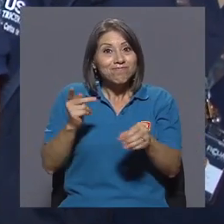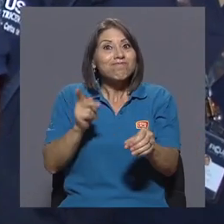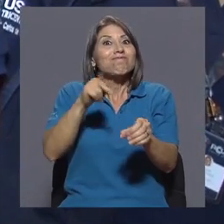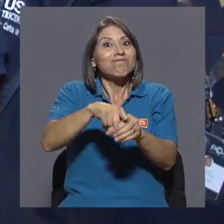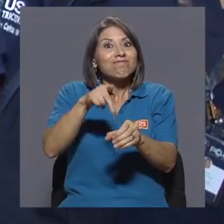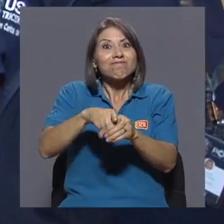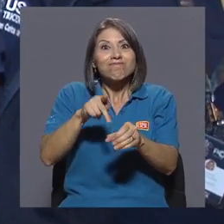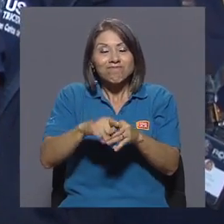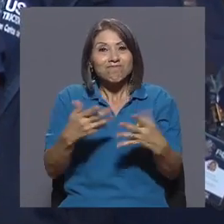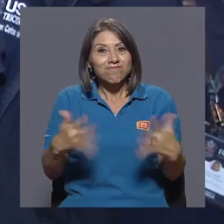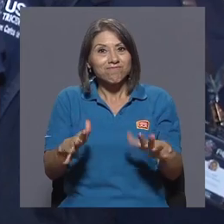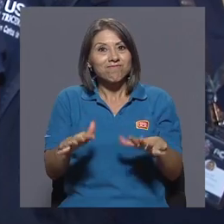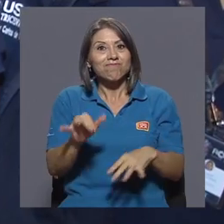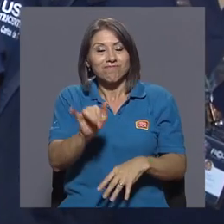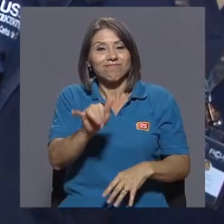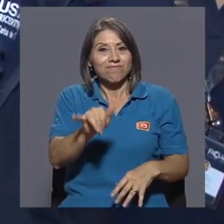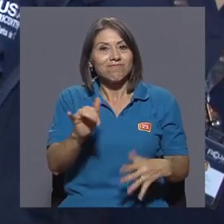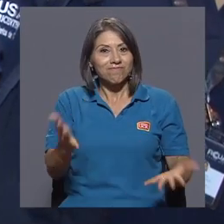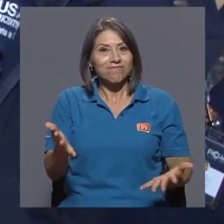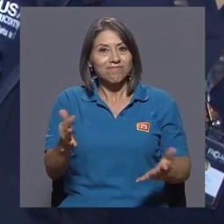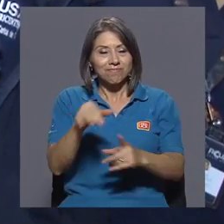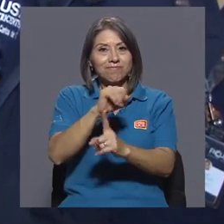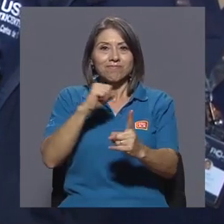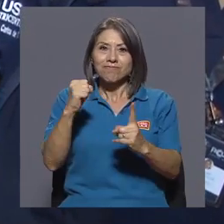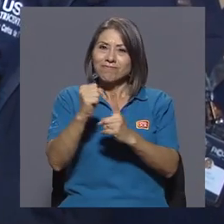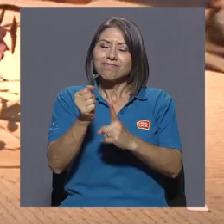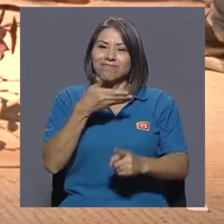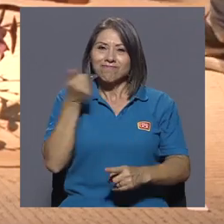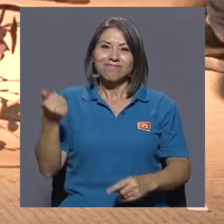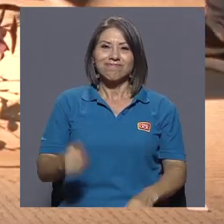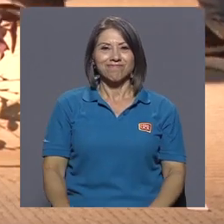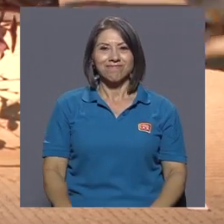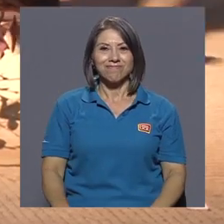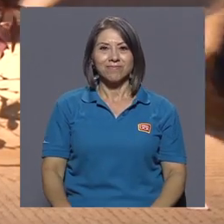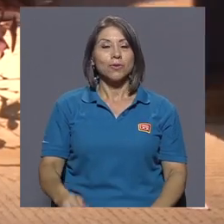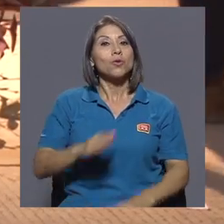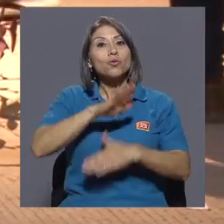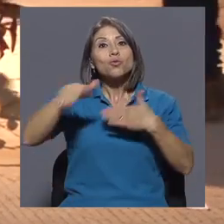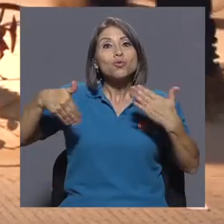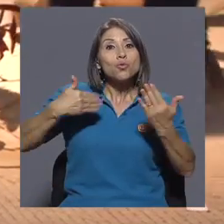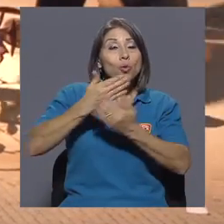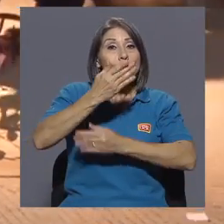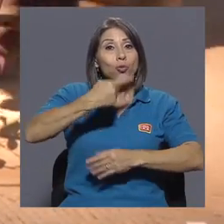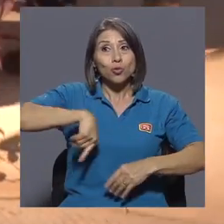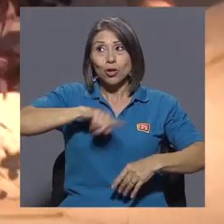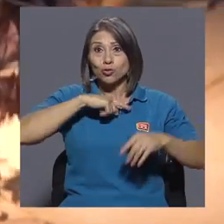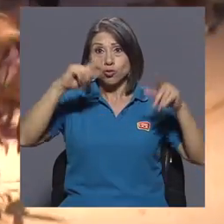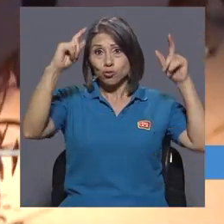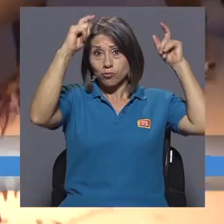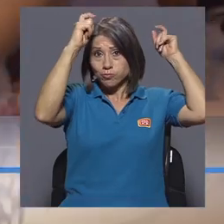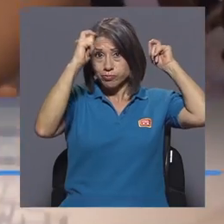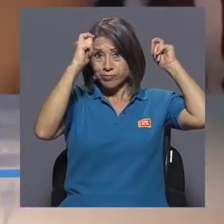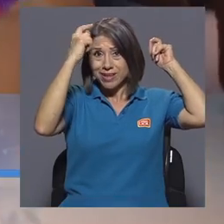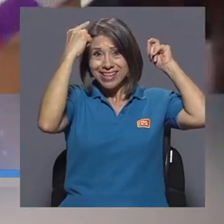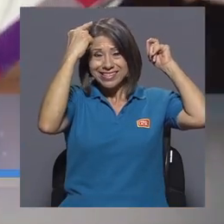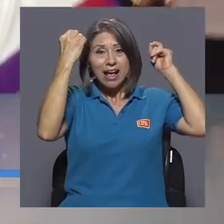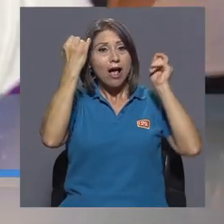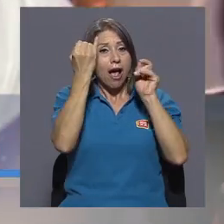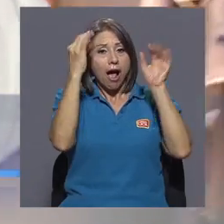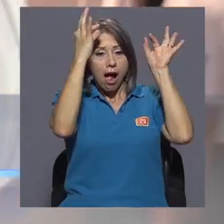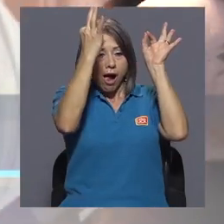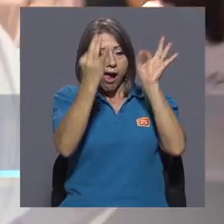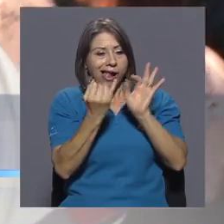participe. Así la sociedad es mejor. Todos los sombreros que nosotros andamos están pintados a mano por